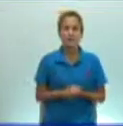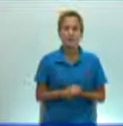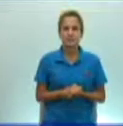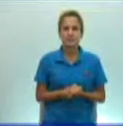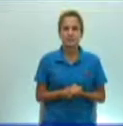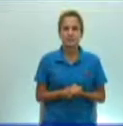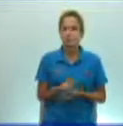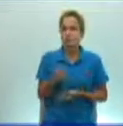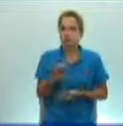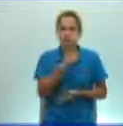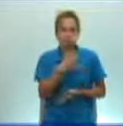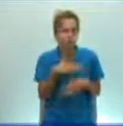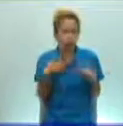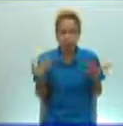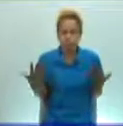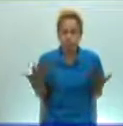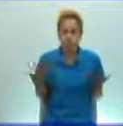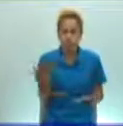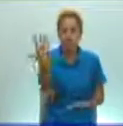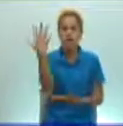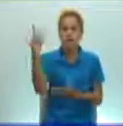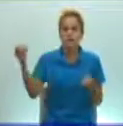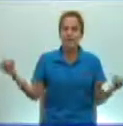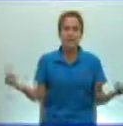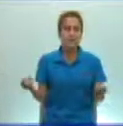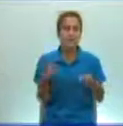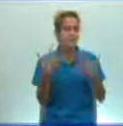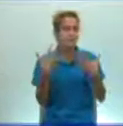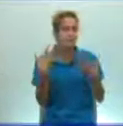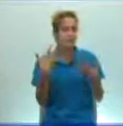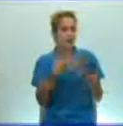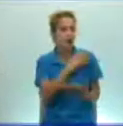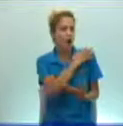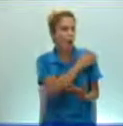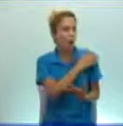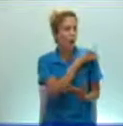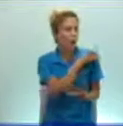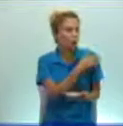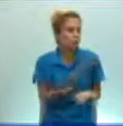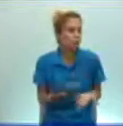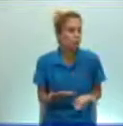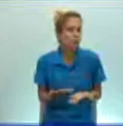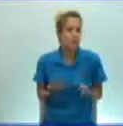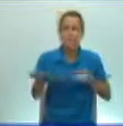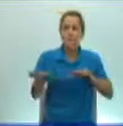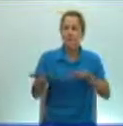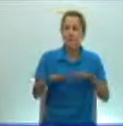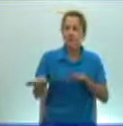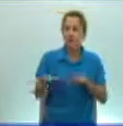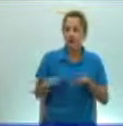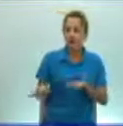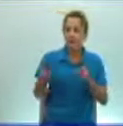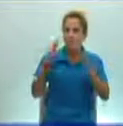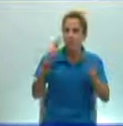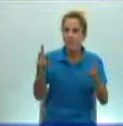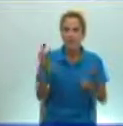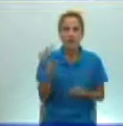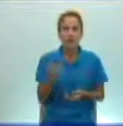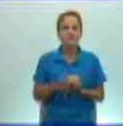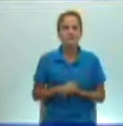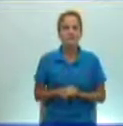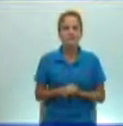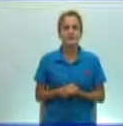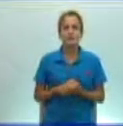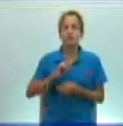dudas que la naturaleza inspira, consuela y prepara para la virtud al hombre. Continuemos la